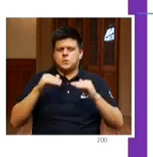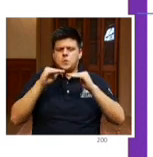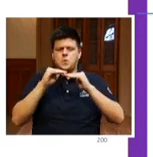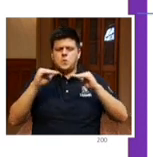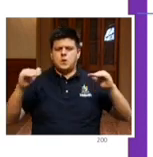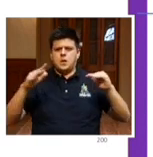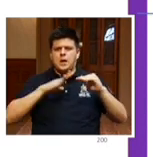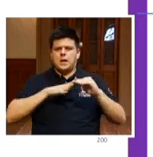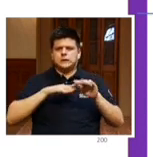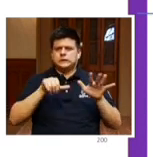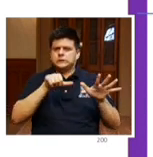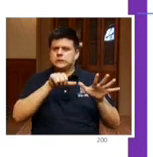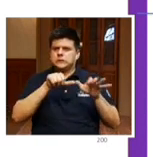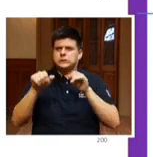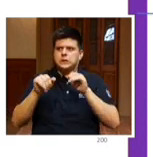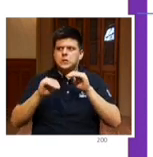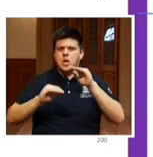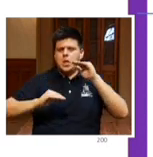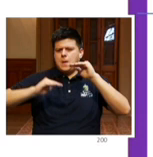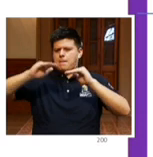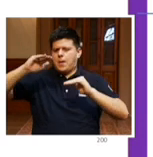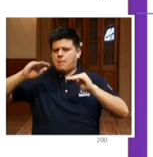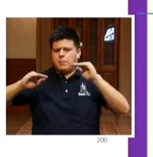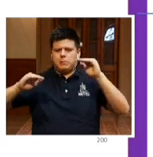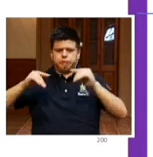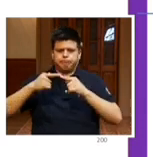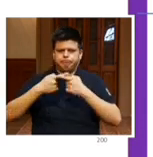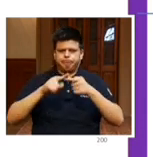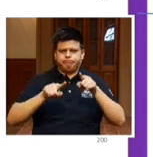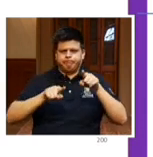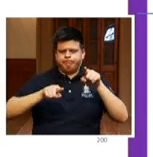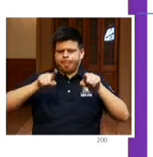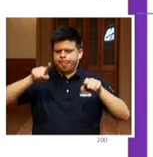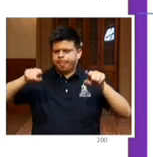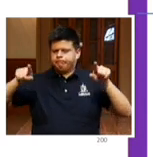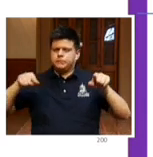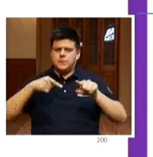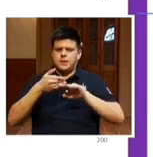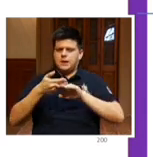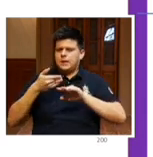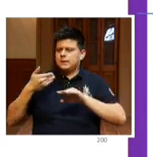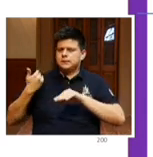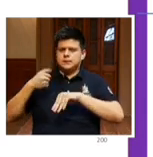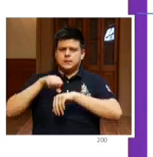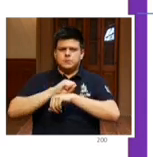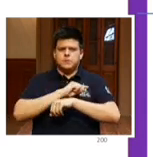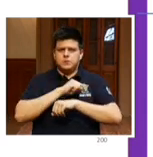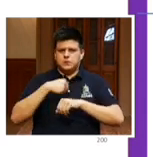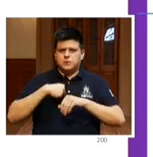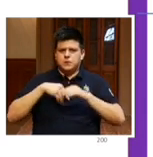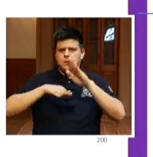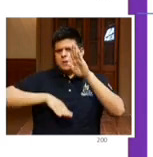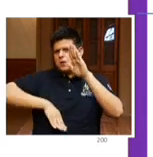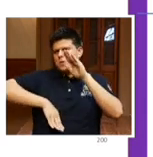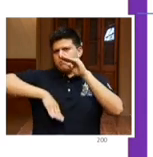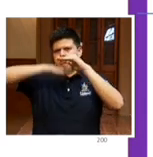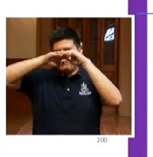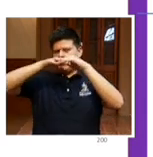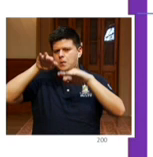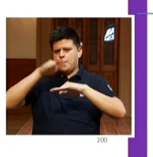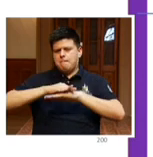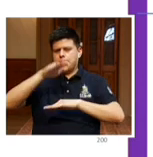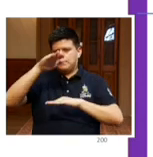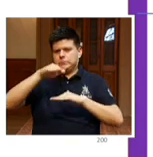rango de los 600. Es decir, tuvimos en semanas previas, alcanzamos las cifras más altas que eran arriba